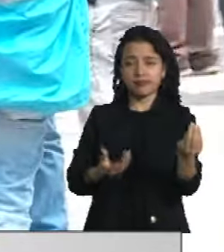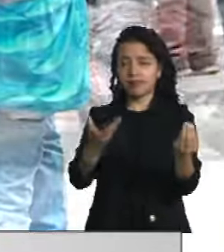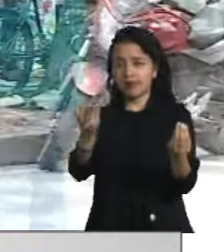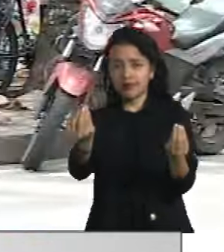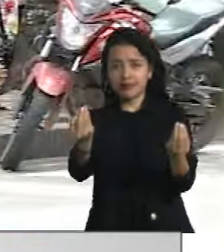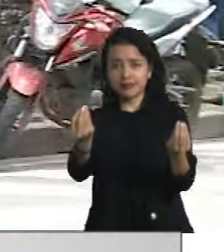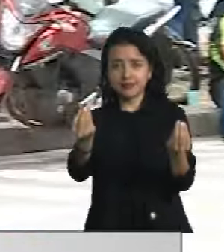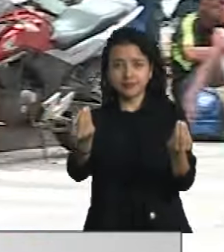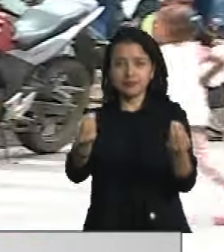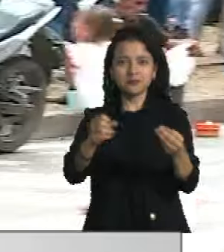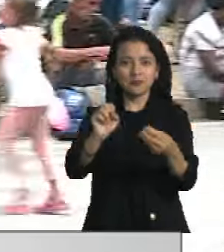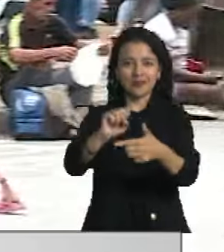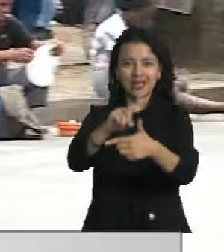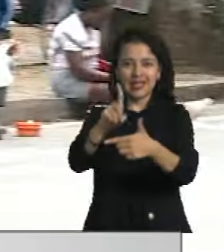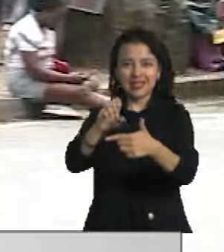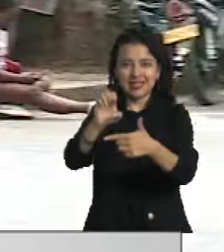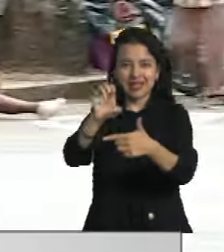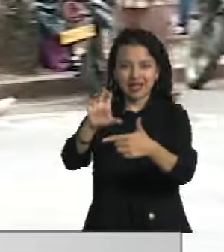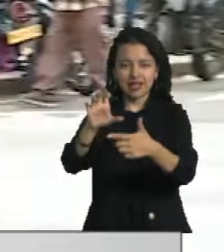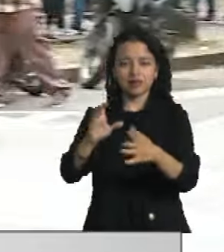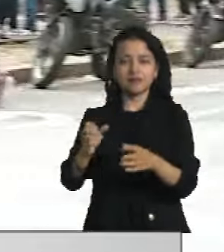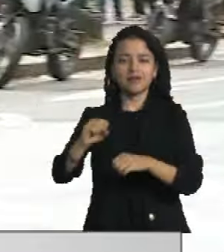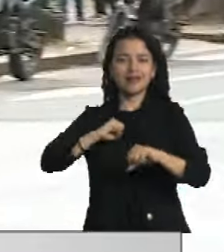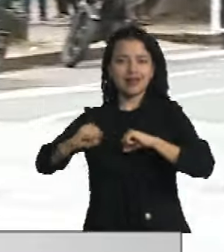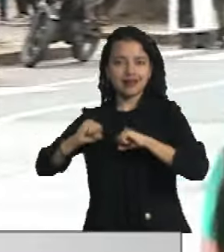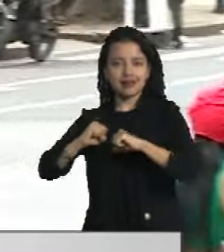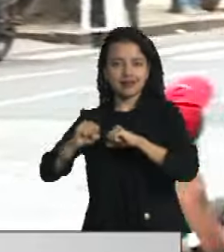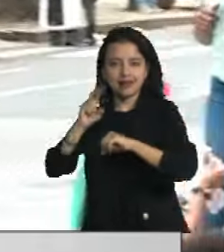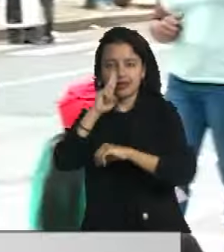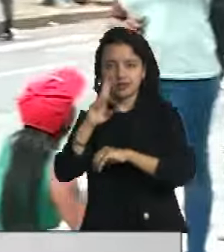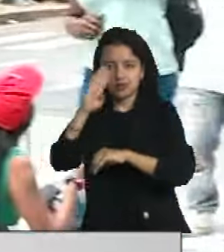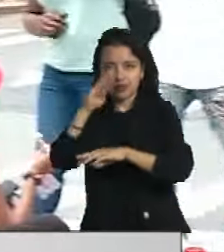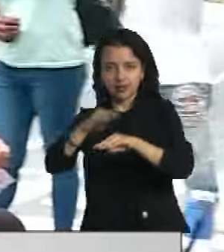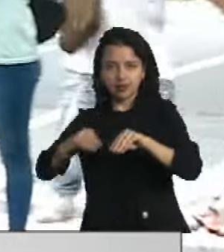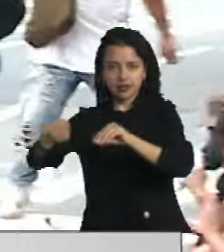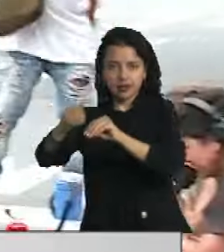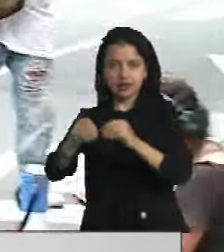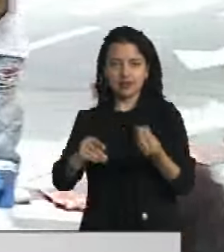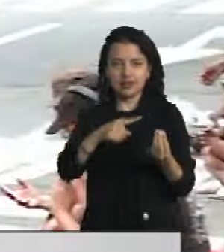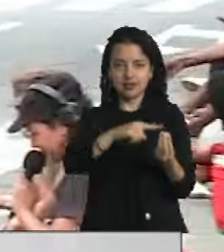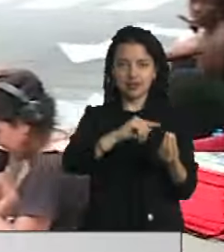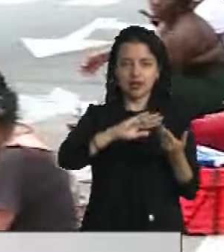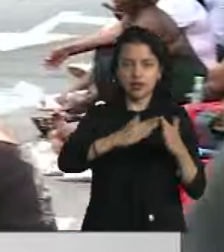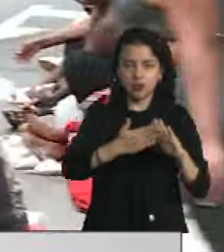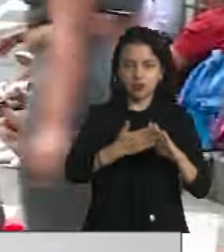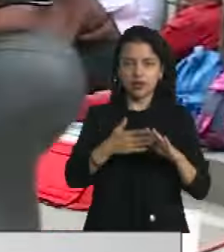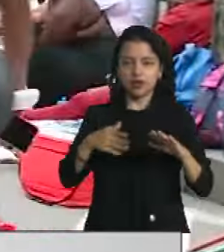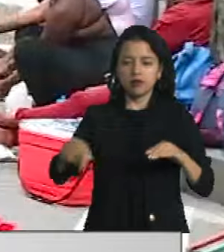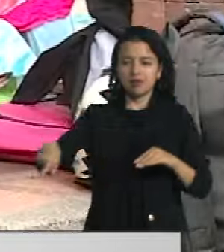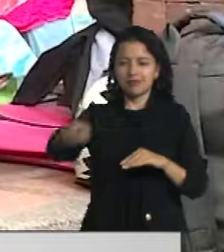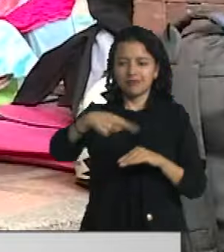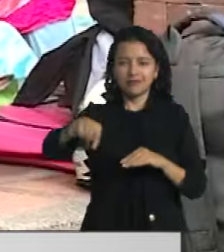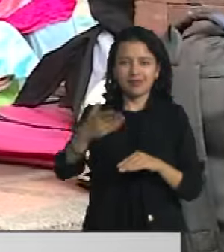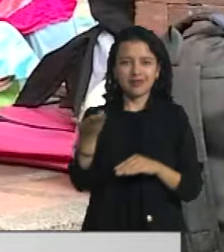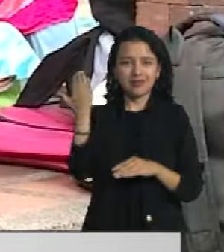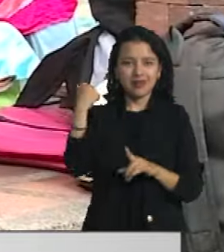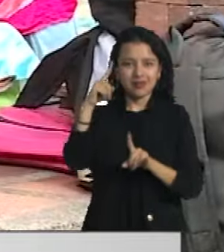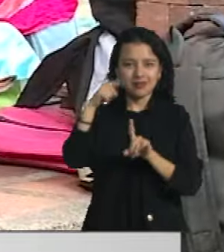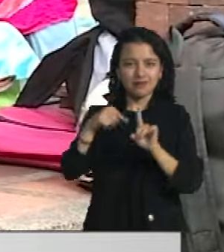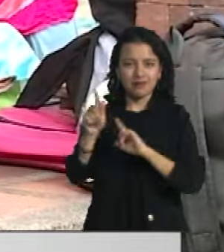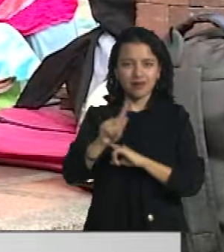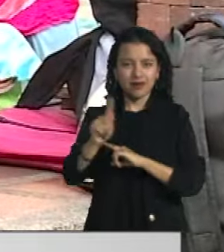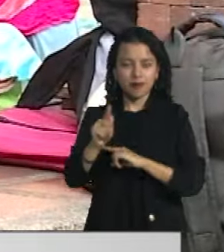la Sociedad de Activos Especiales y la Agencia Nacional de Tierras para la adjudicación de predios en el Valle del Cauca el pasado mes de